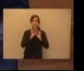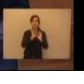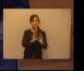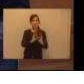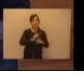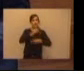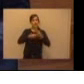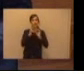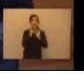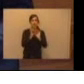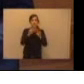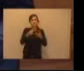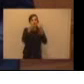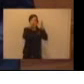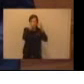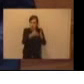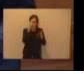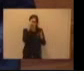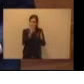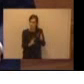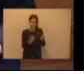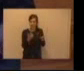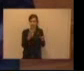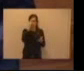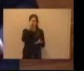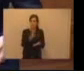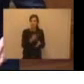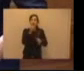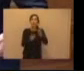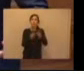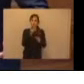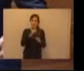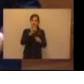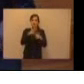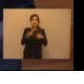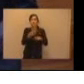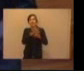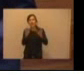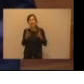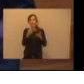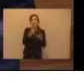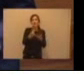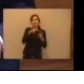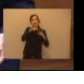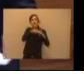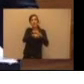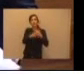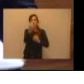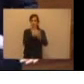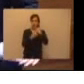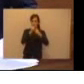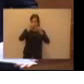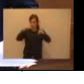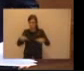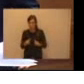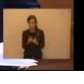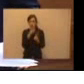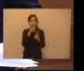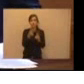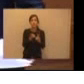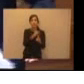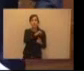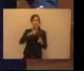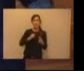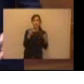tanto, respete usted la justicia. Y luego, claro, esto de recursos económicos presupuestarios para